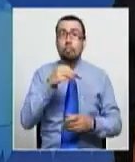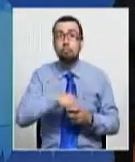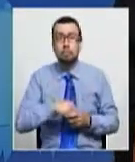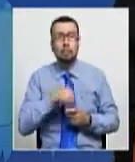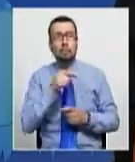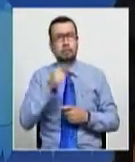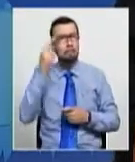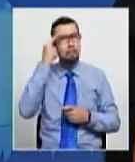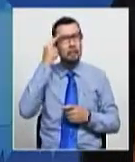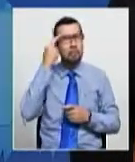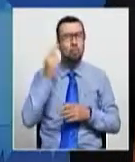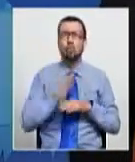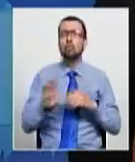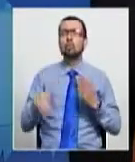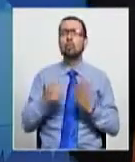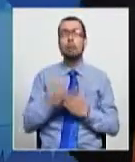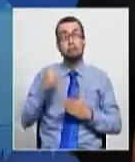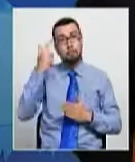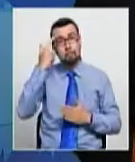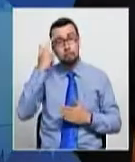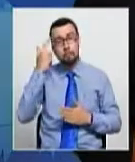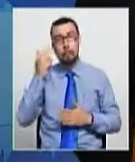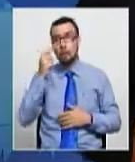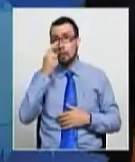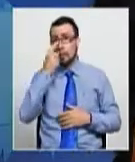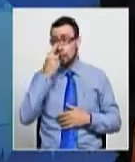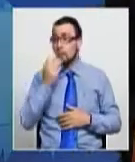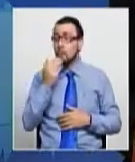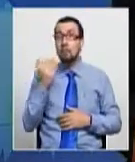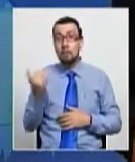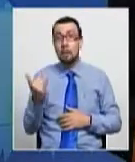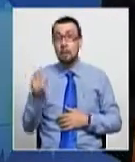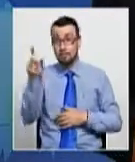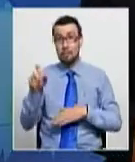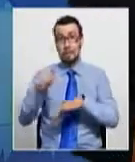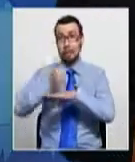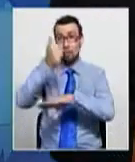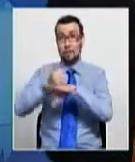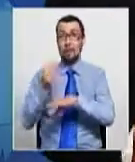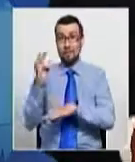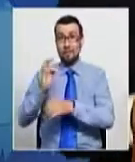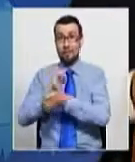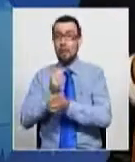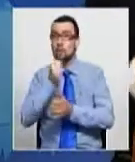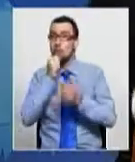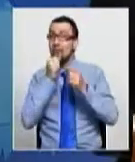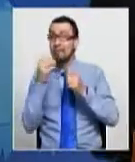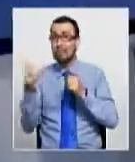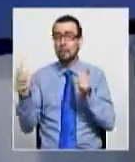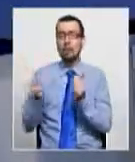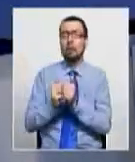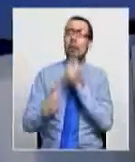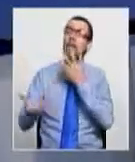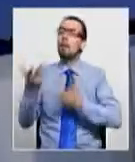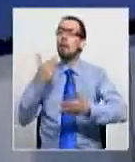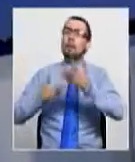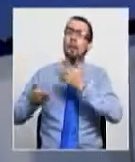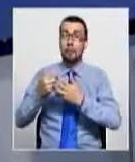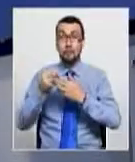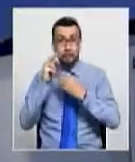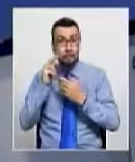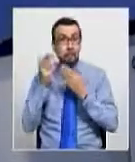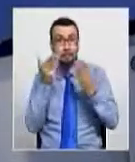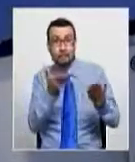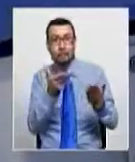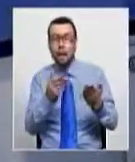todos nosotros contactamos a la directora de telecafé noticias con la cual compartimos esta conversación que ustedes van a ver